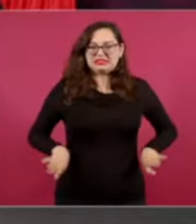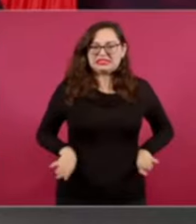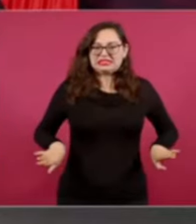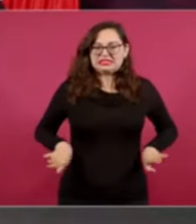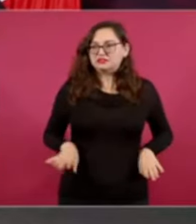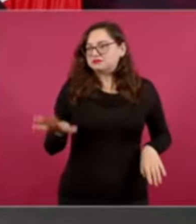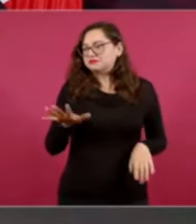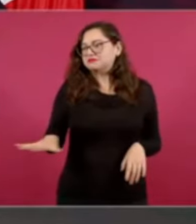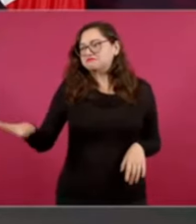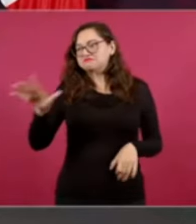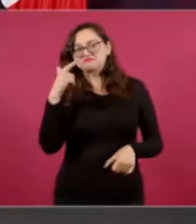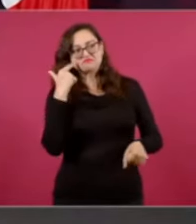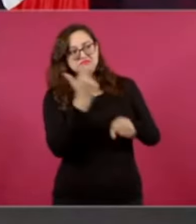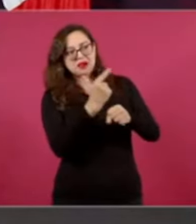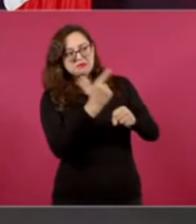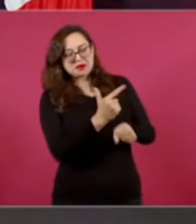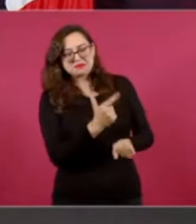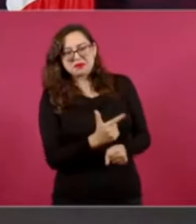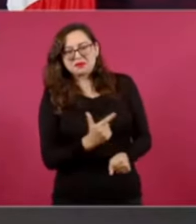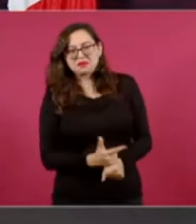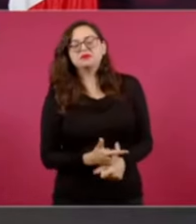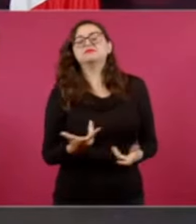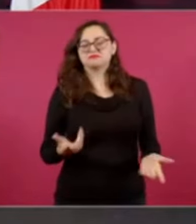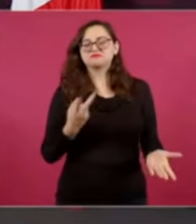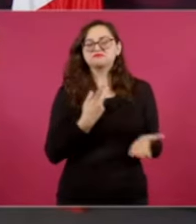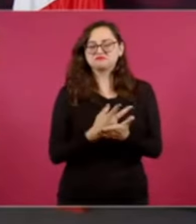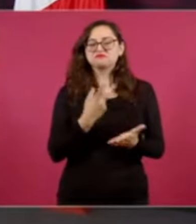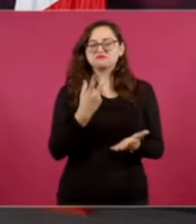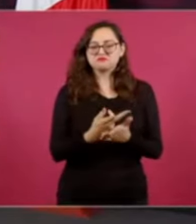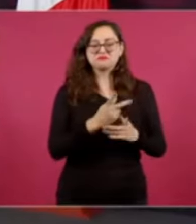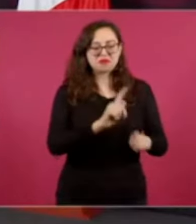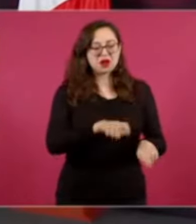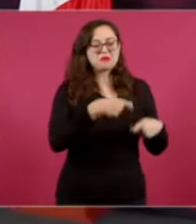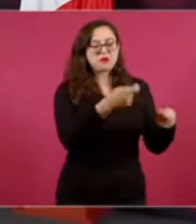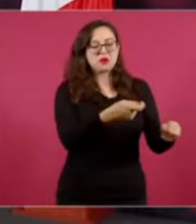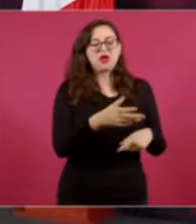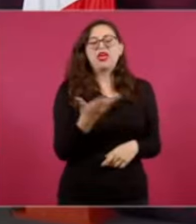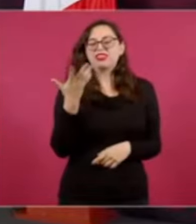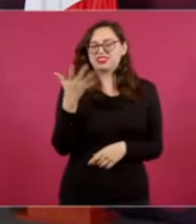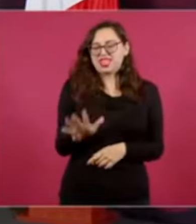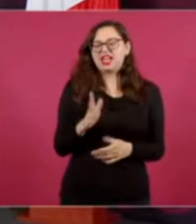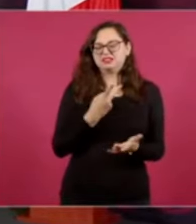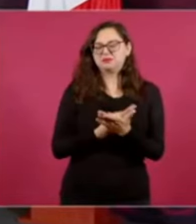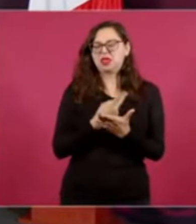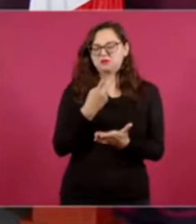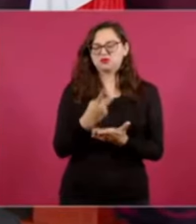Lo vamos a condecorar. Vamos a hacer una listita de 10 y les mandamos